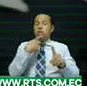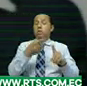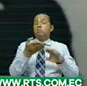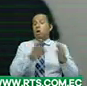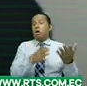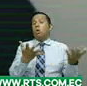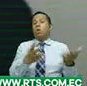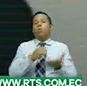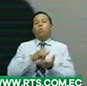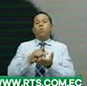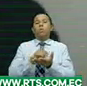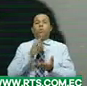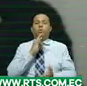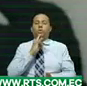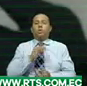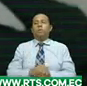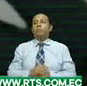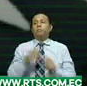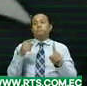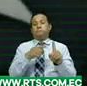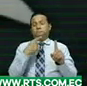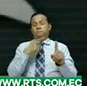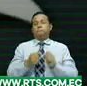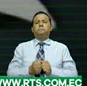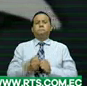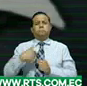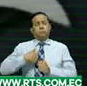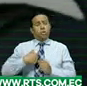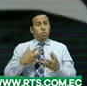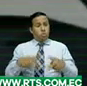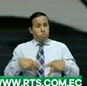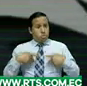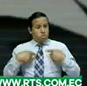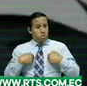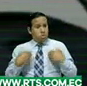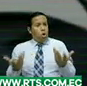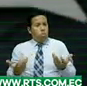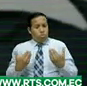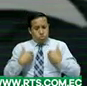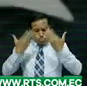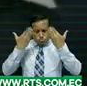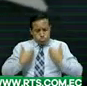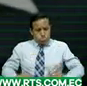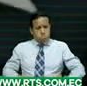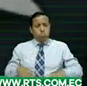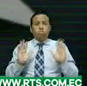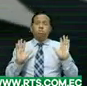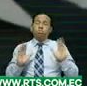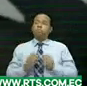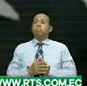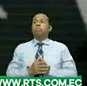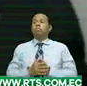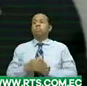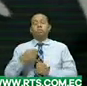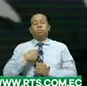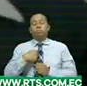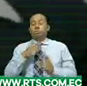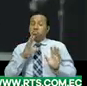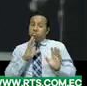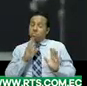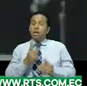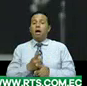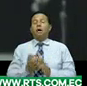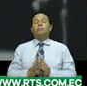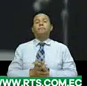aprovechar las partes de mi vida que son limpias, porque en algunos ya están media turbias.